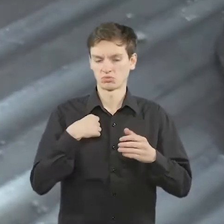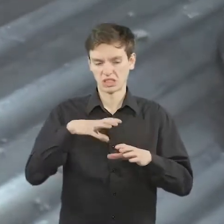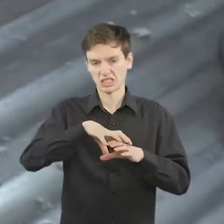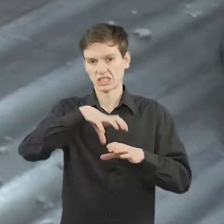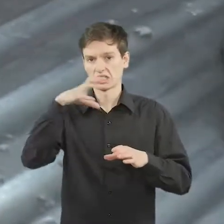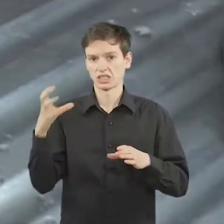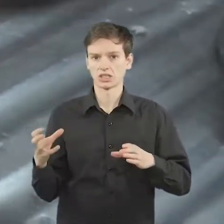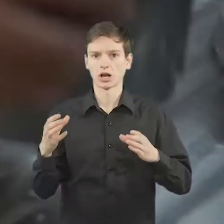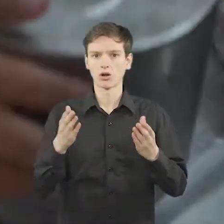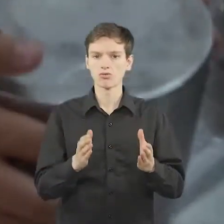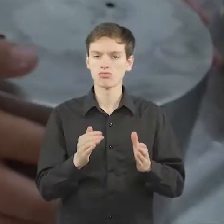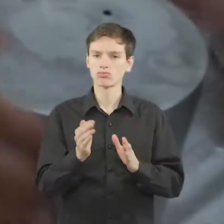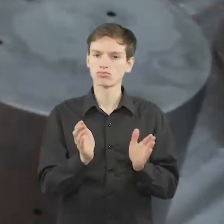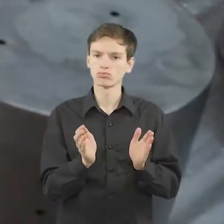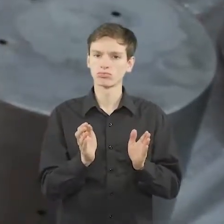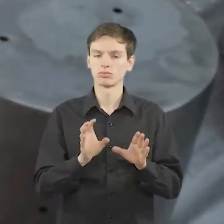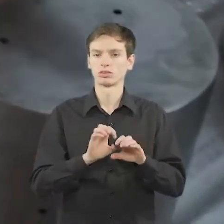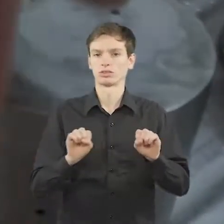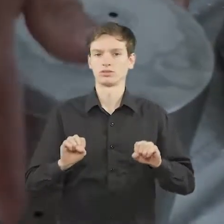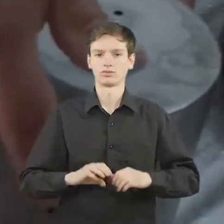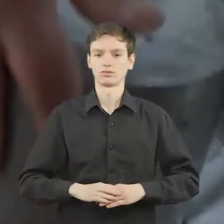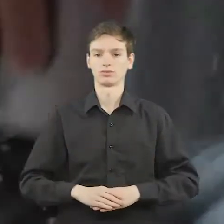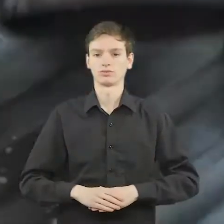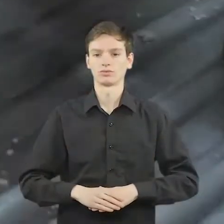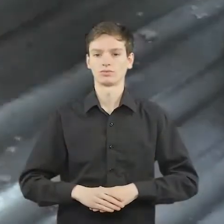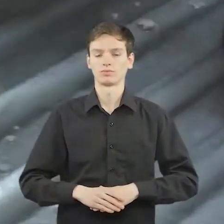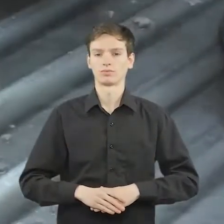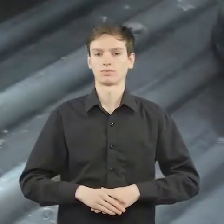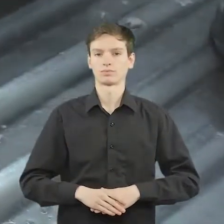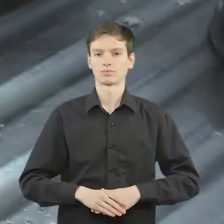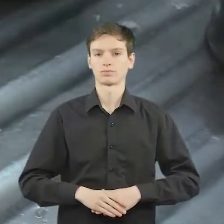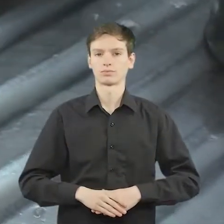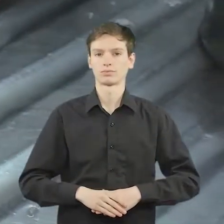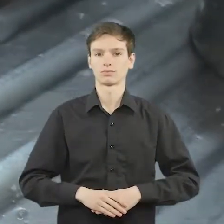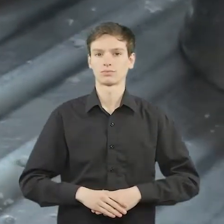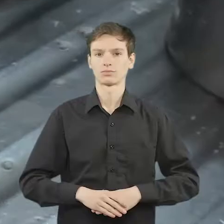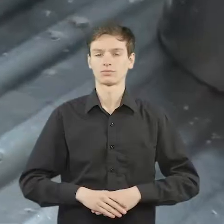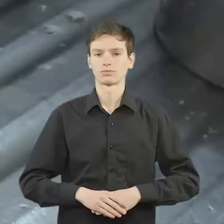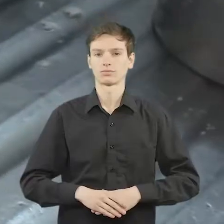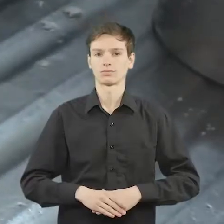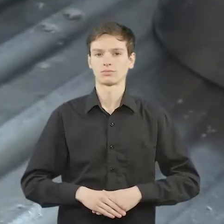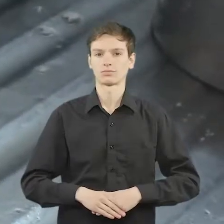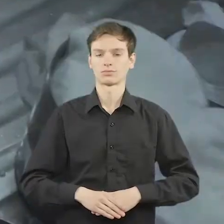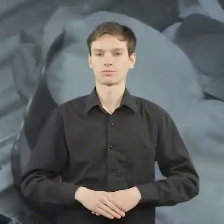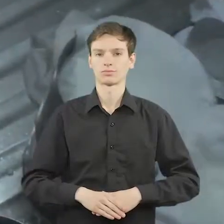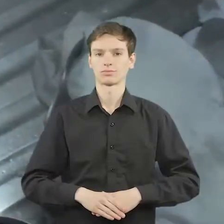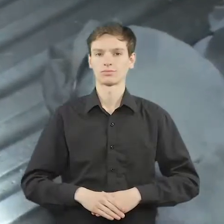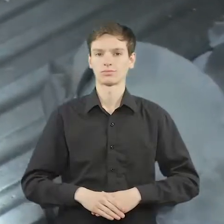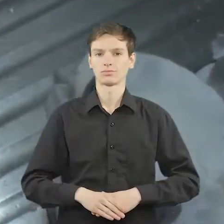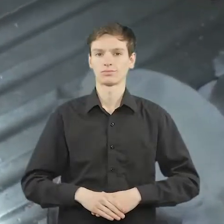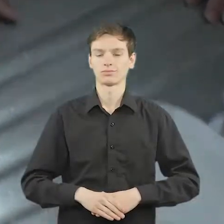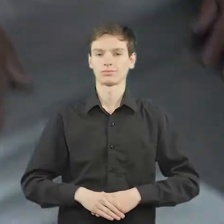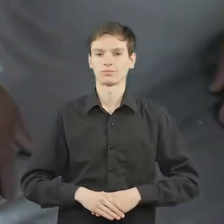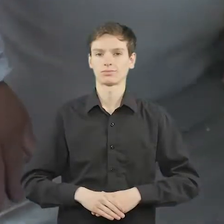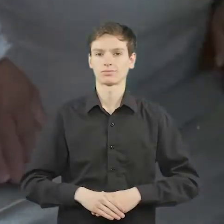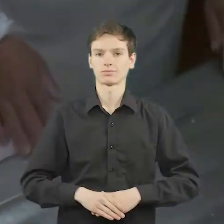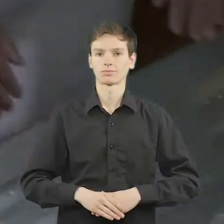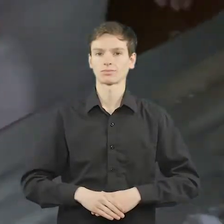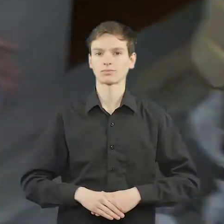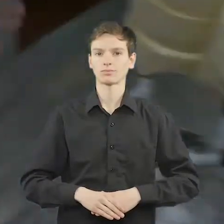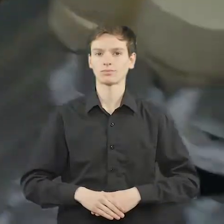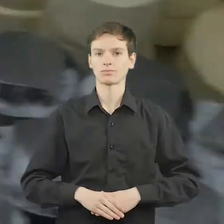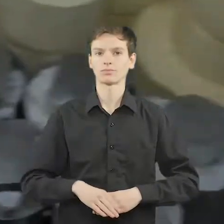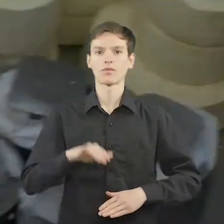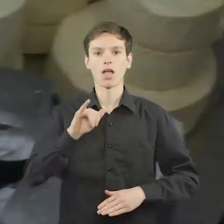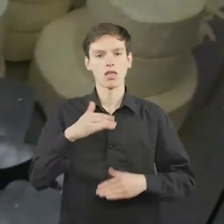Martín le da unas palmaditas al queso para darle forma. ¿Eh? ¿Aquí queda? ¿Aquí queda? A ver, ¿qué pasa? ¿Tú quieres acabar?